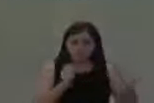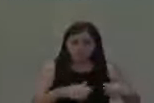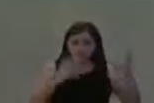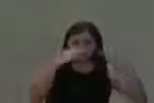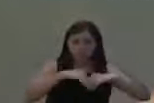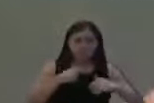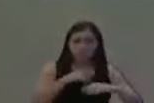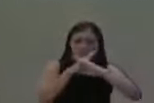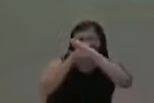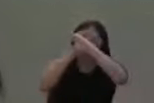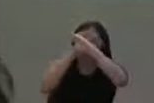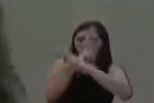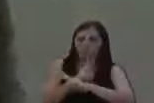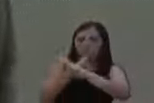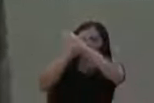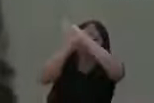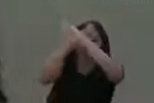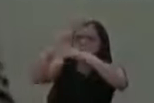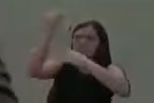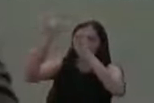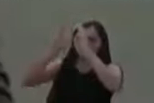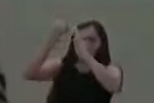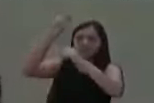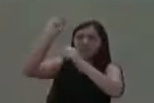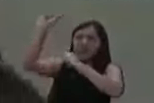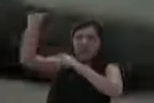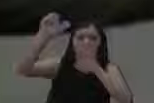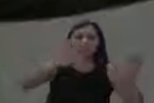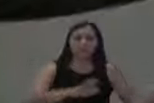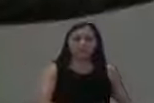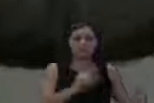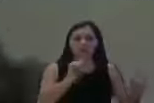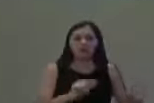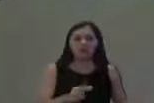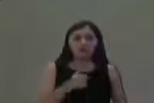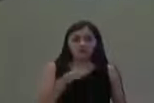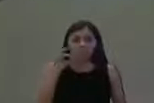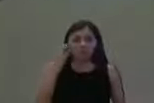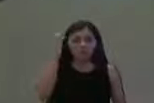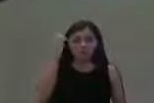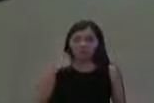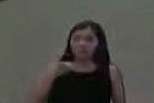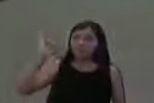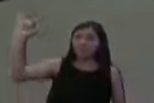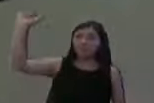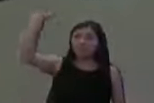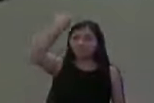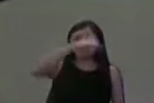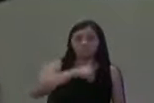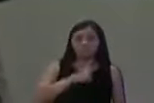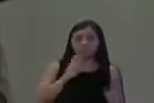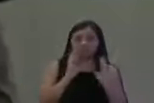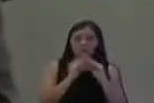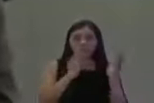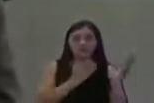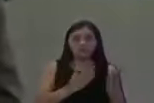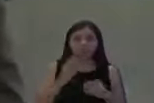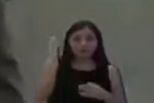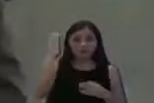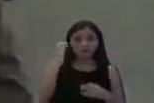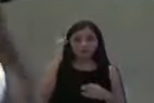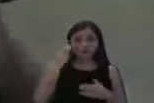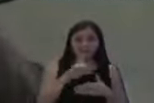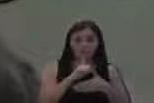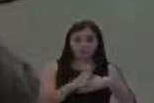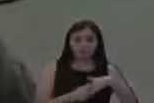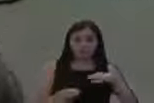así que no se me dejen asustar vengo de Europa uno de los eventos de la Cumbre celac Unión Europea